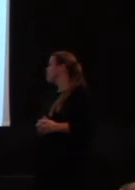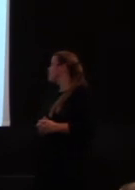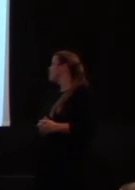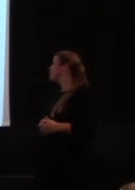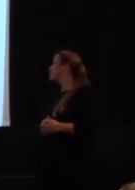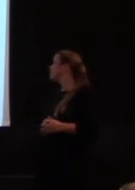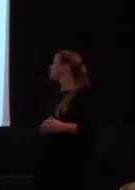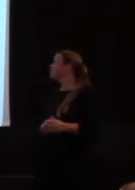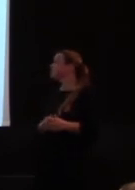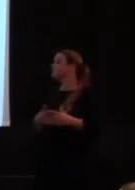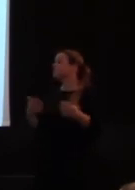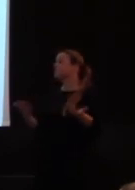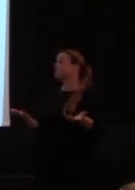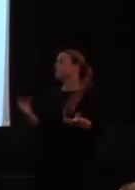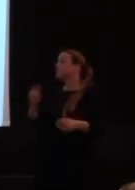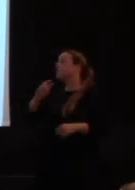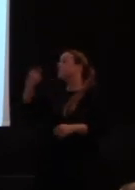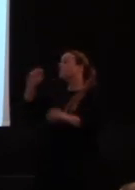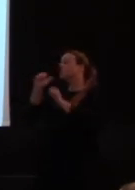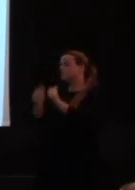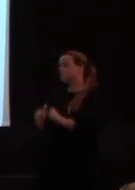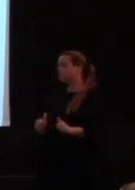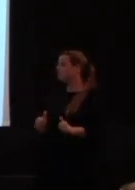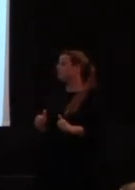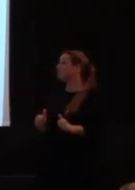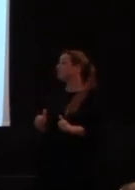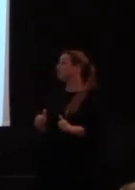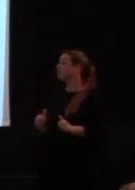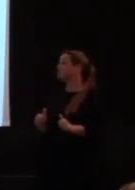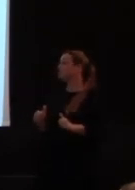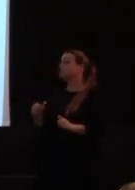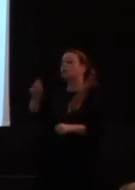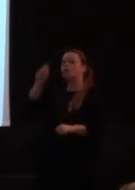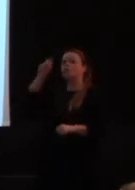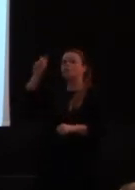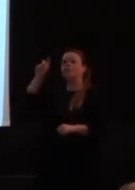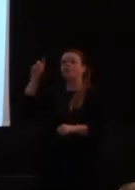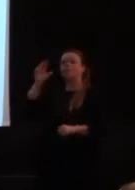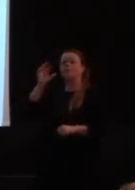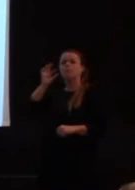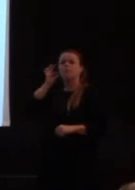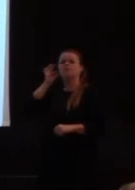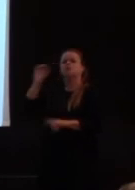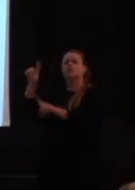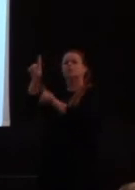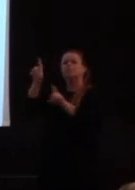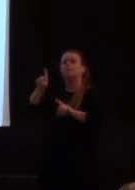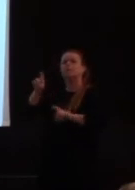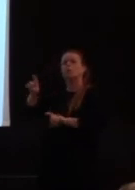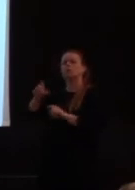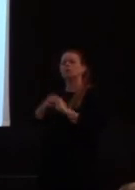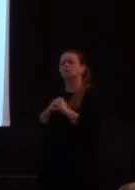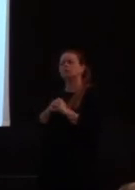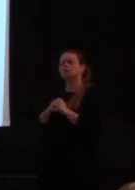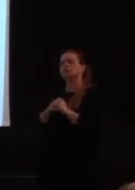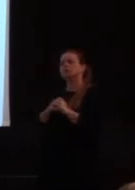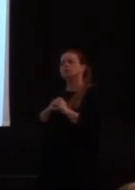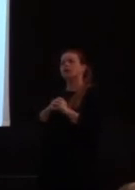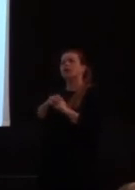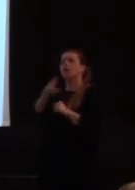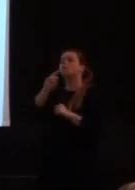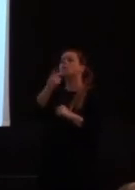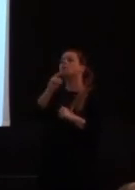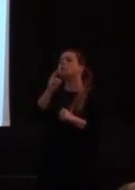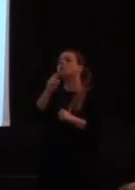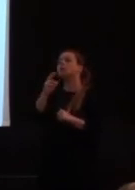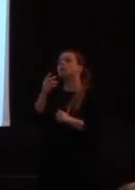Otro, por ejemplo, otra manera, ¿no? Hace la profesora pregunta, ¿cómo se reconoce un pronombre? Me pregunta